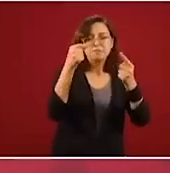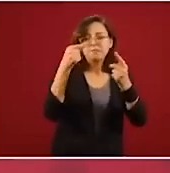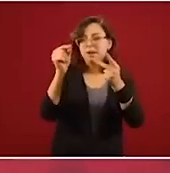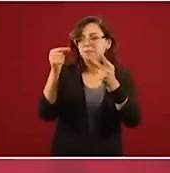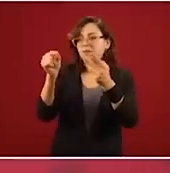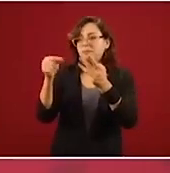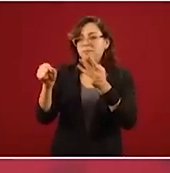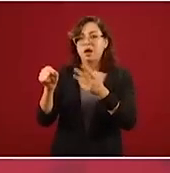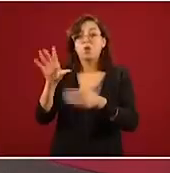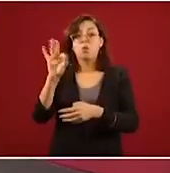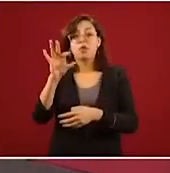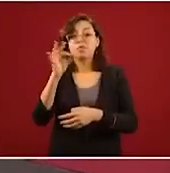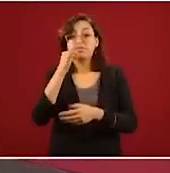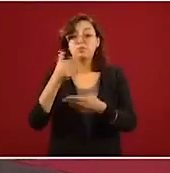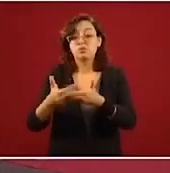y